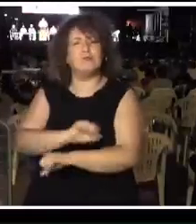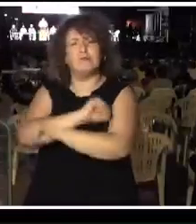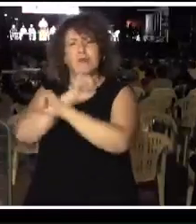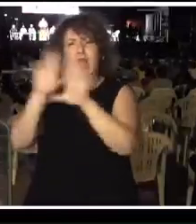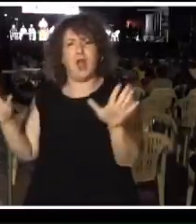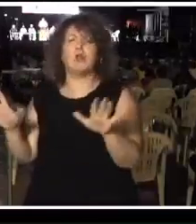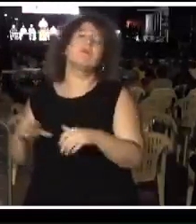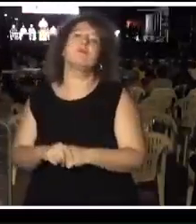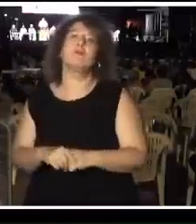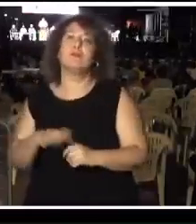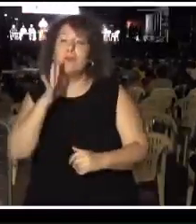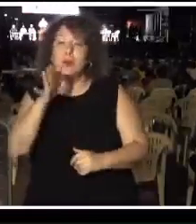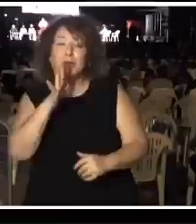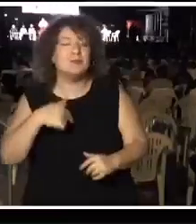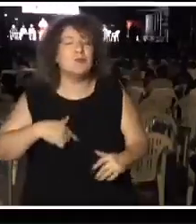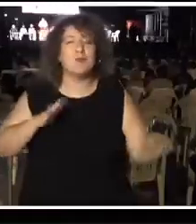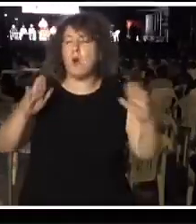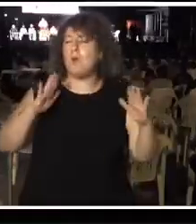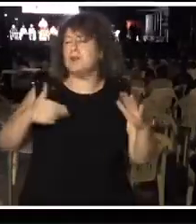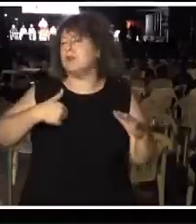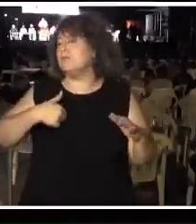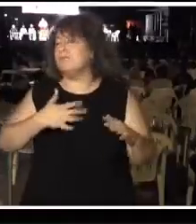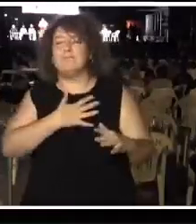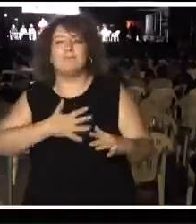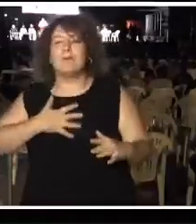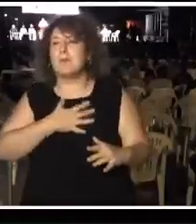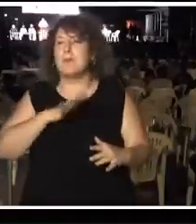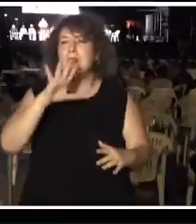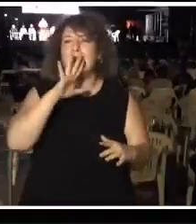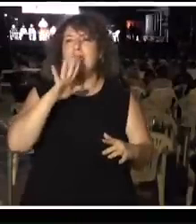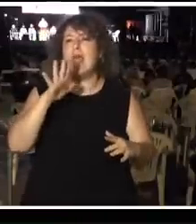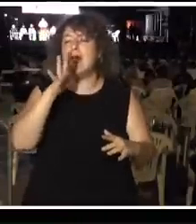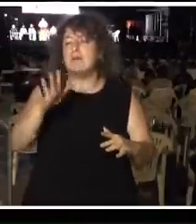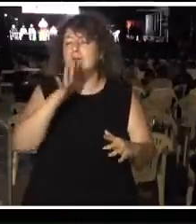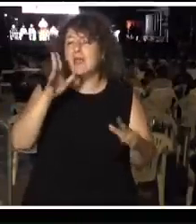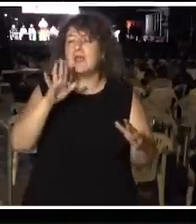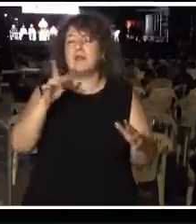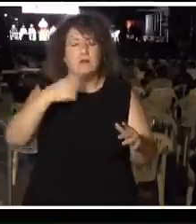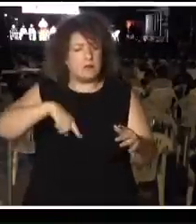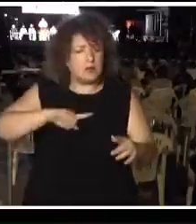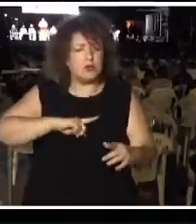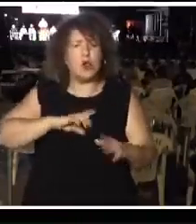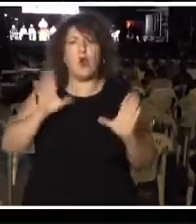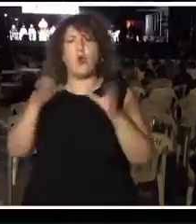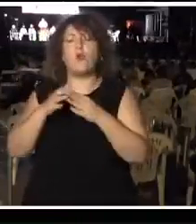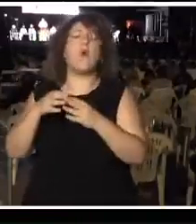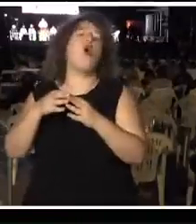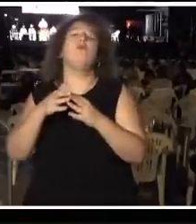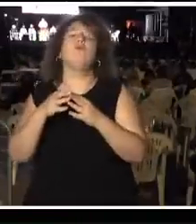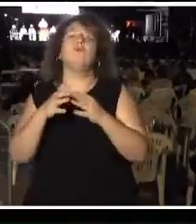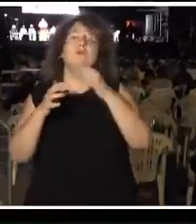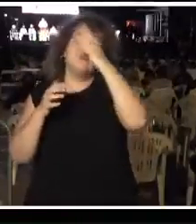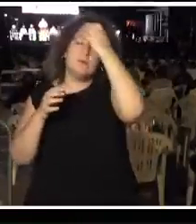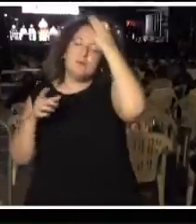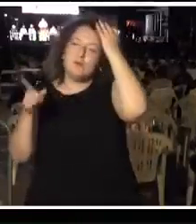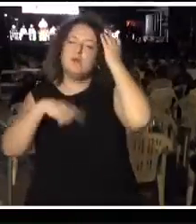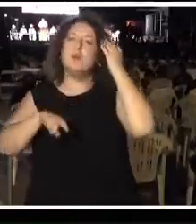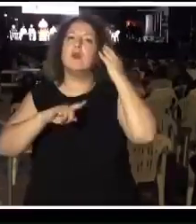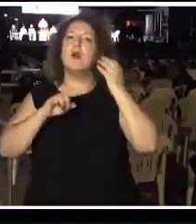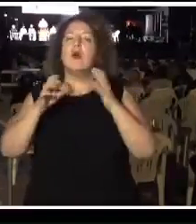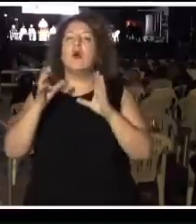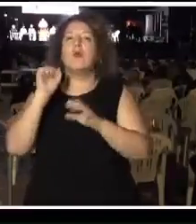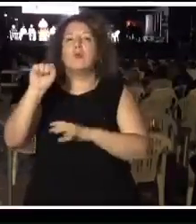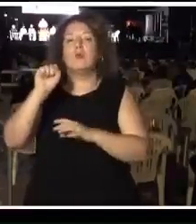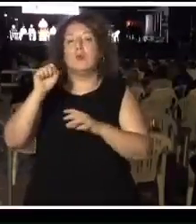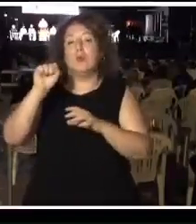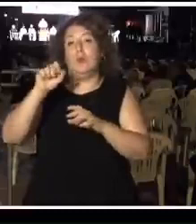apasionantes en los que el Partido Comunista de España afronta nuevamente la obligación de anteponer la consecución de